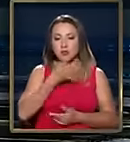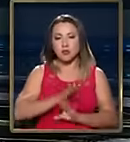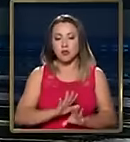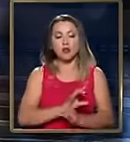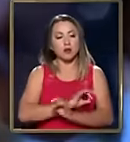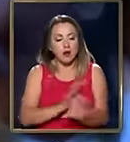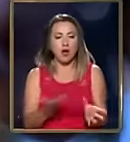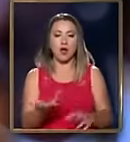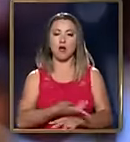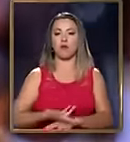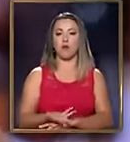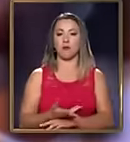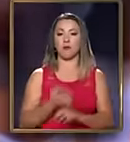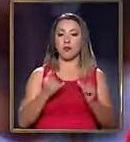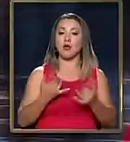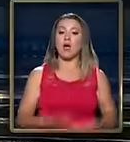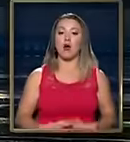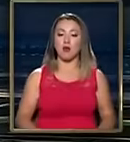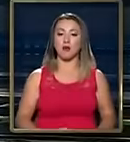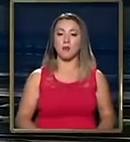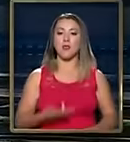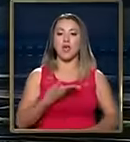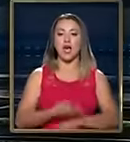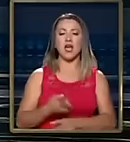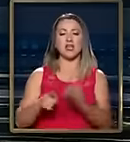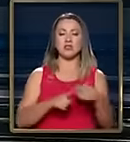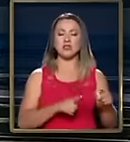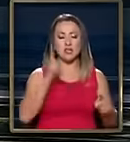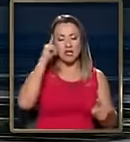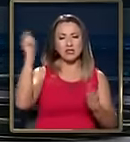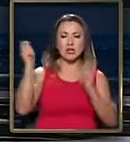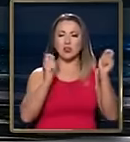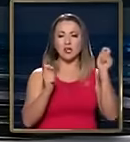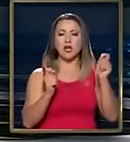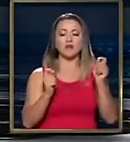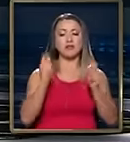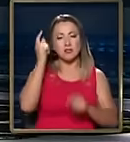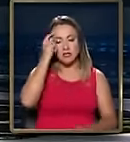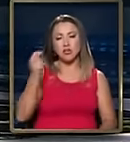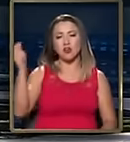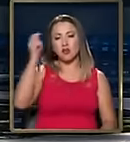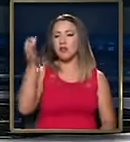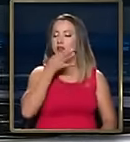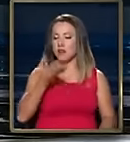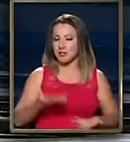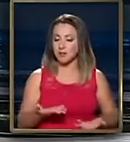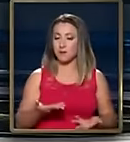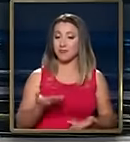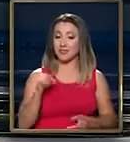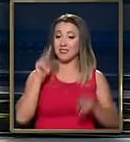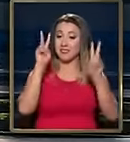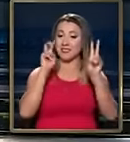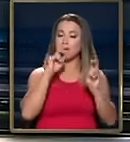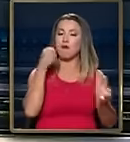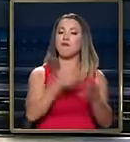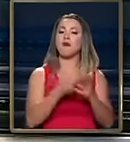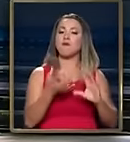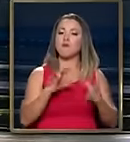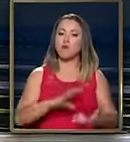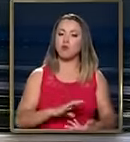weón. Ahora, habían varias teorías. Y otra que decía que este asunto del fin del